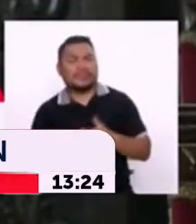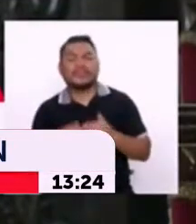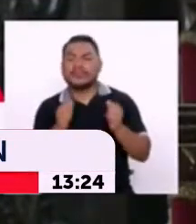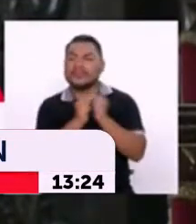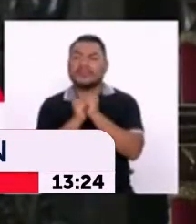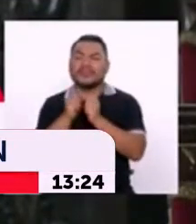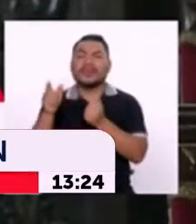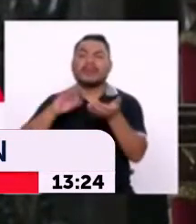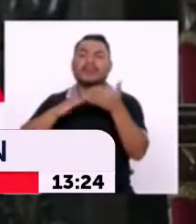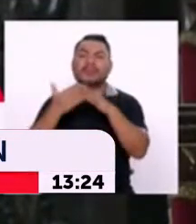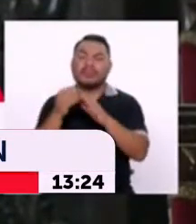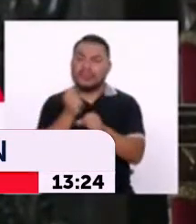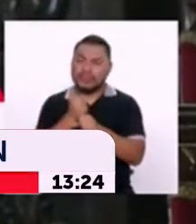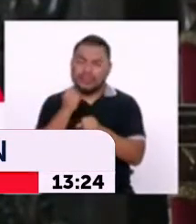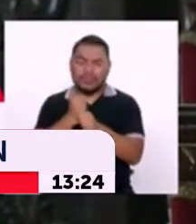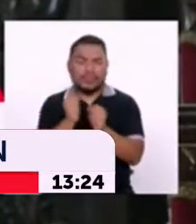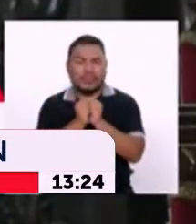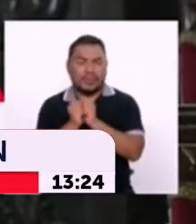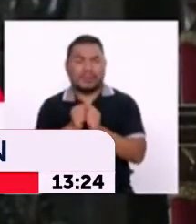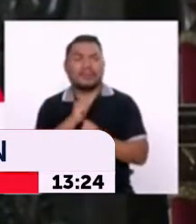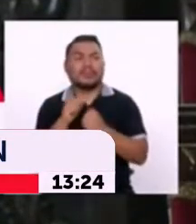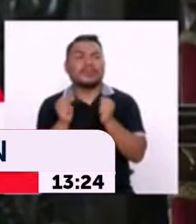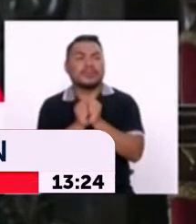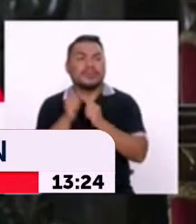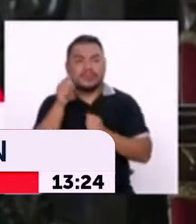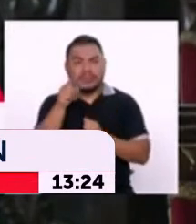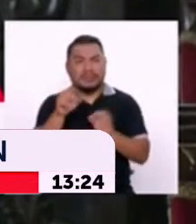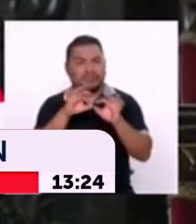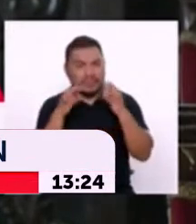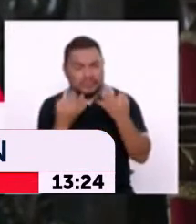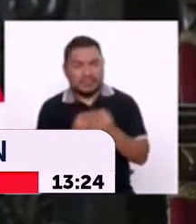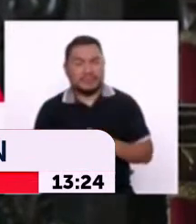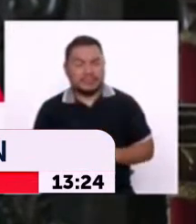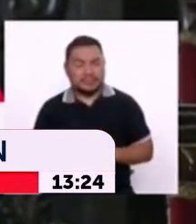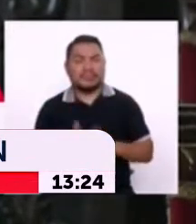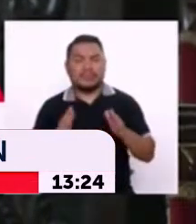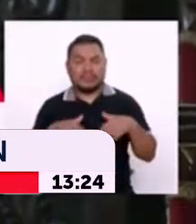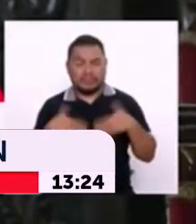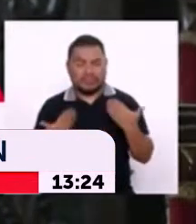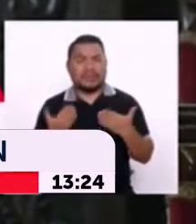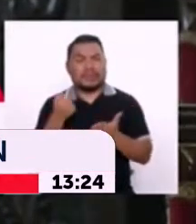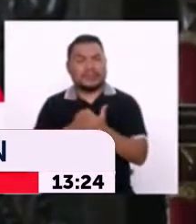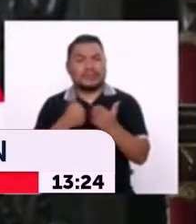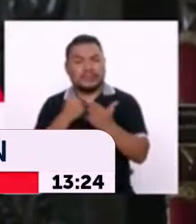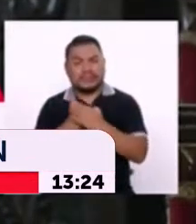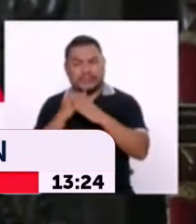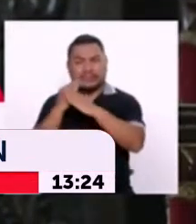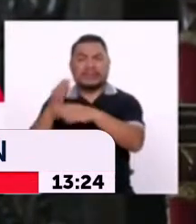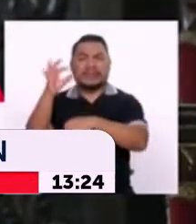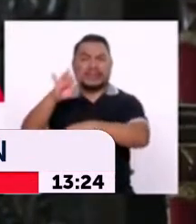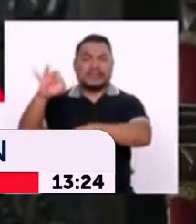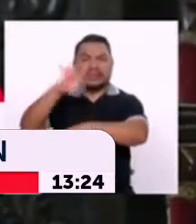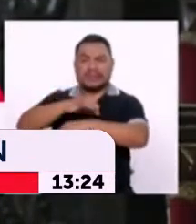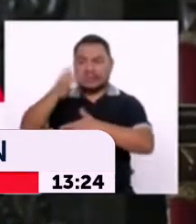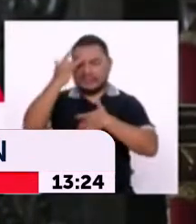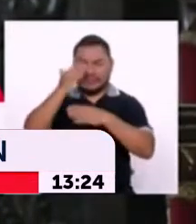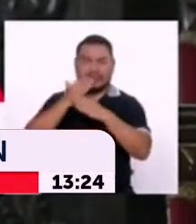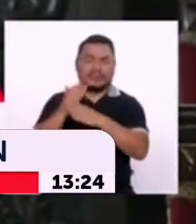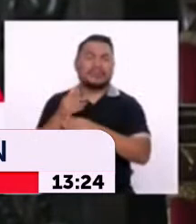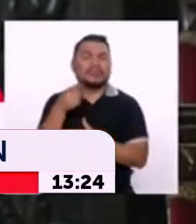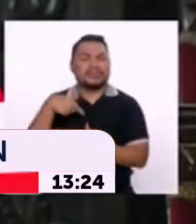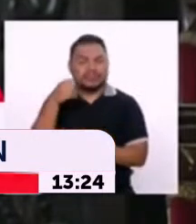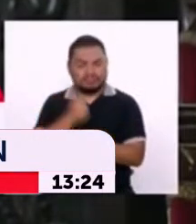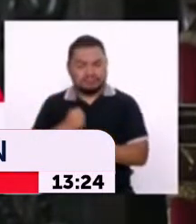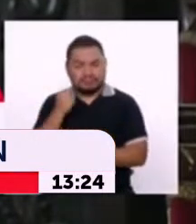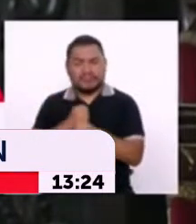alcaldes, junto a la población y sobre todo junto a usted, familia, para poderle hacer frente al dengue, y